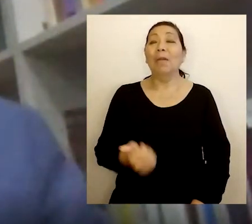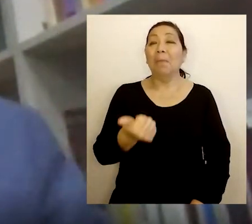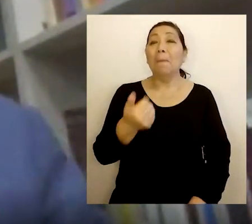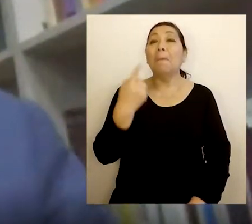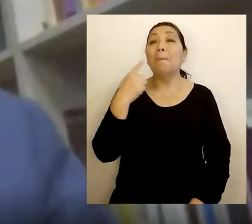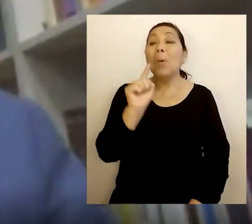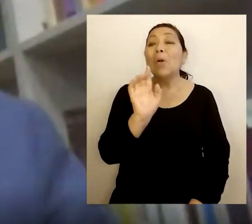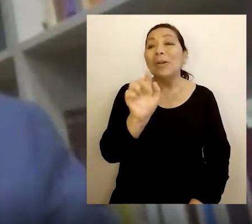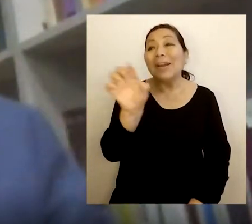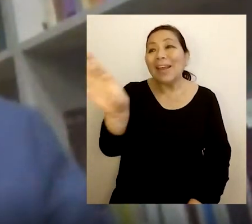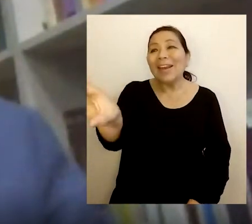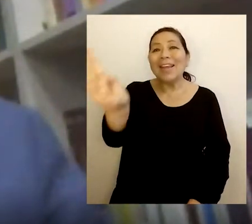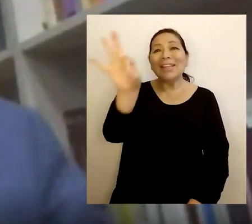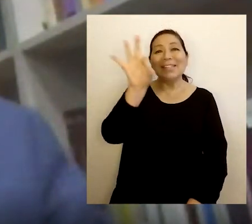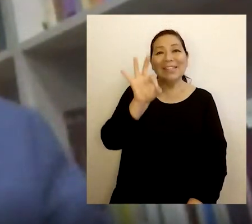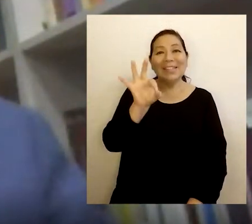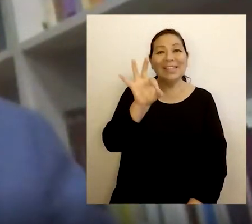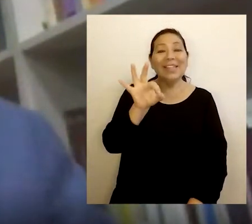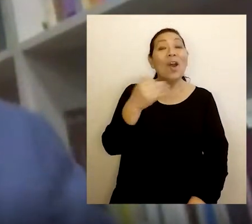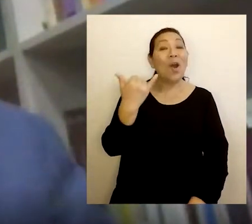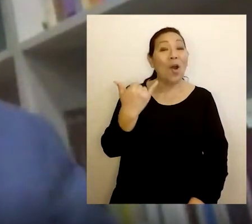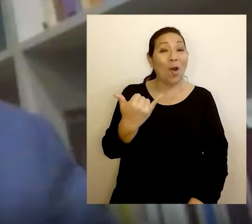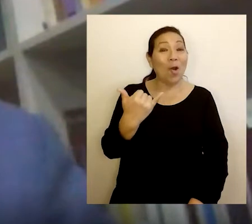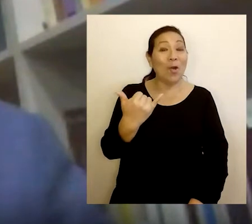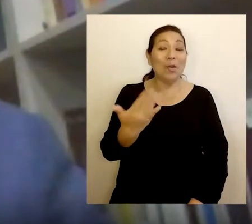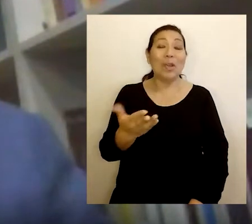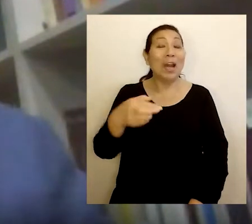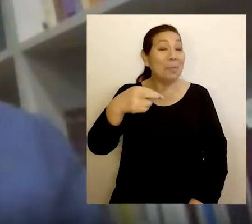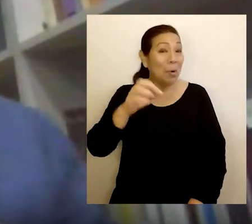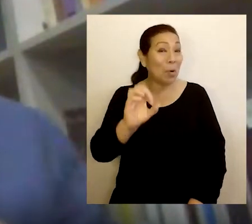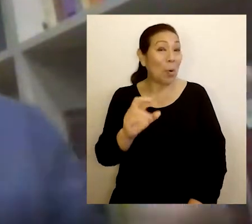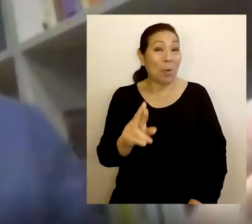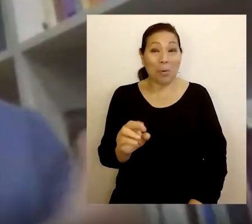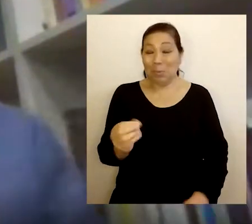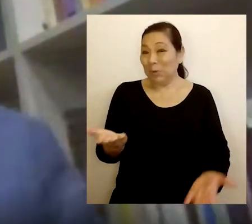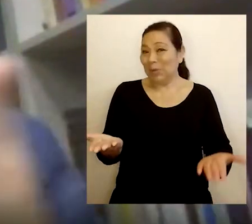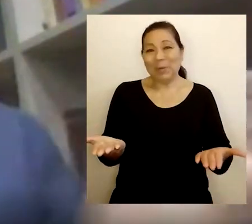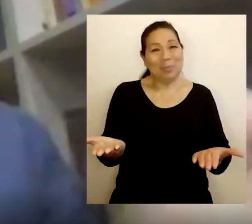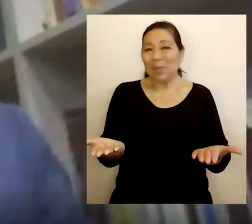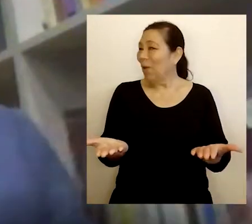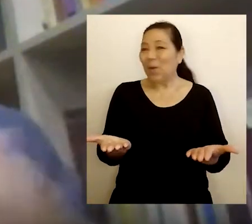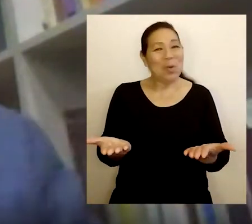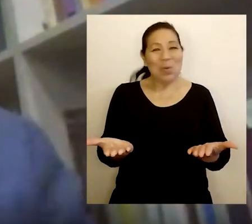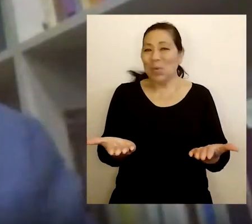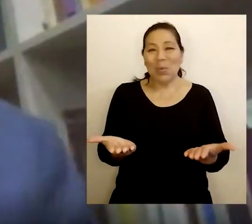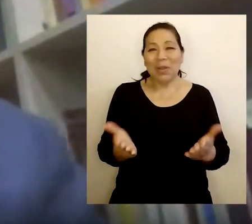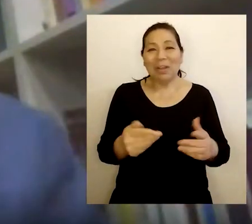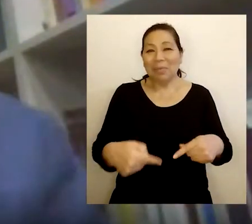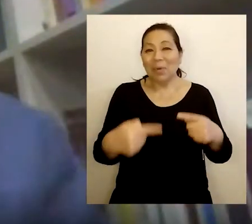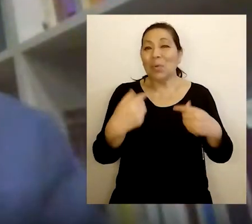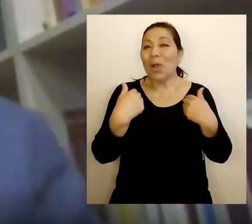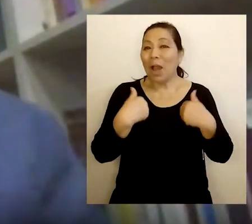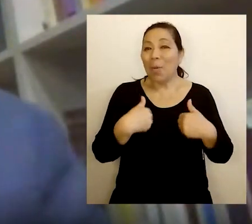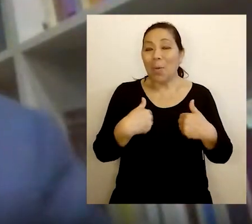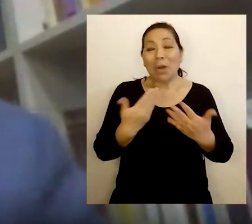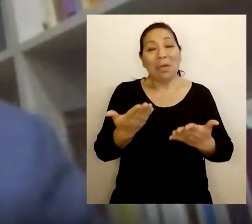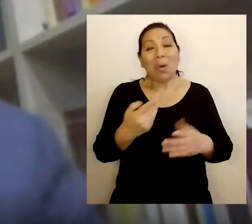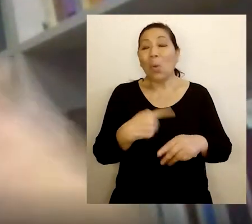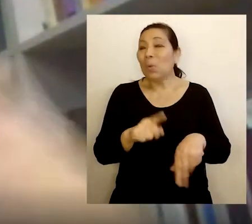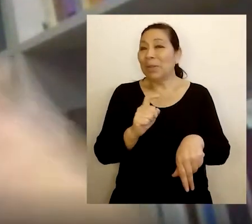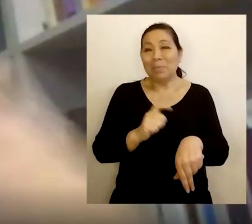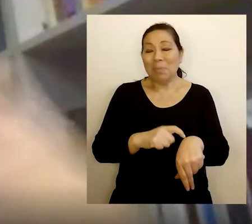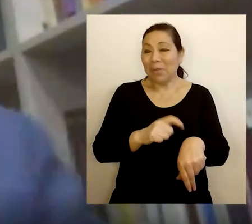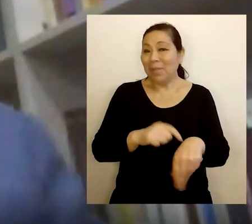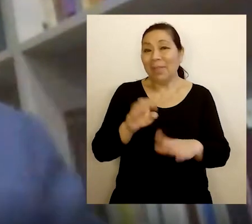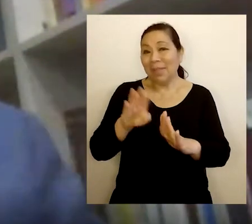fue elegida por él, por el hoy beneficiario del habeas corpus. Vale decir, acá no es de que se le impuso un abogado en último momento